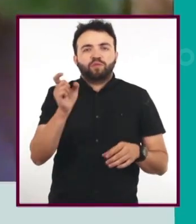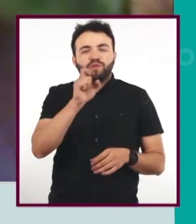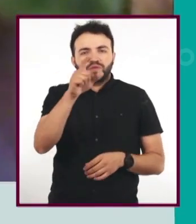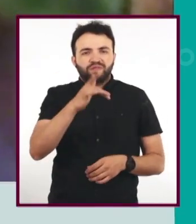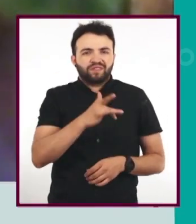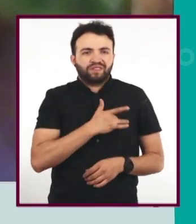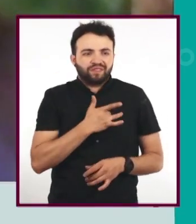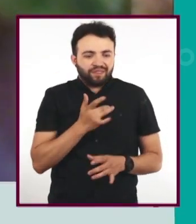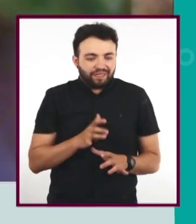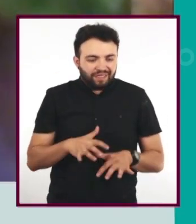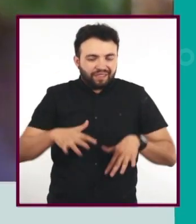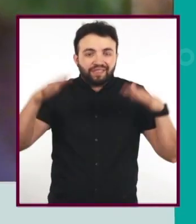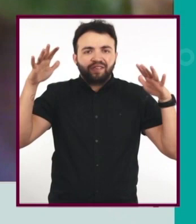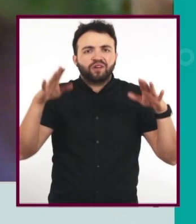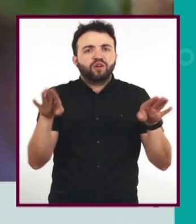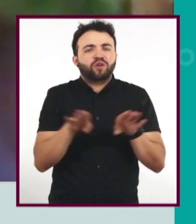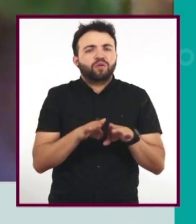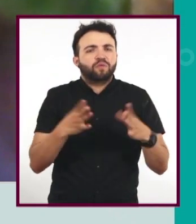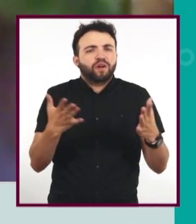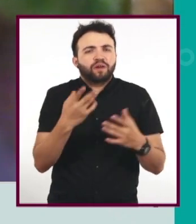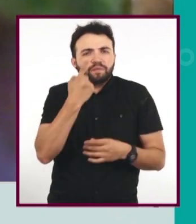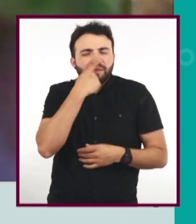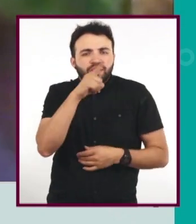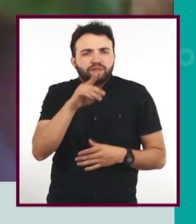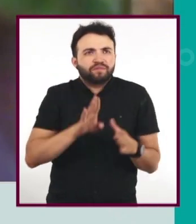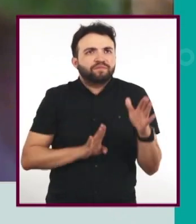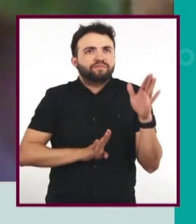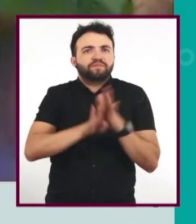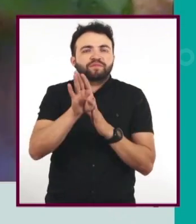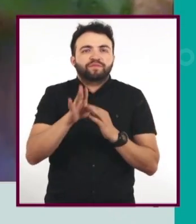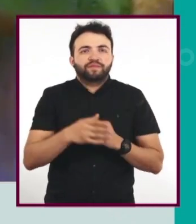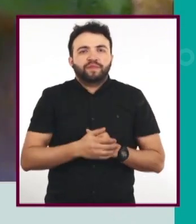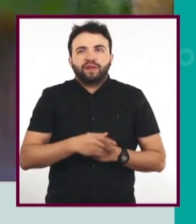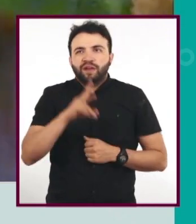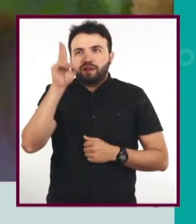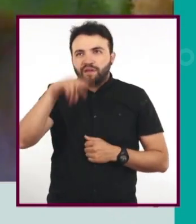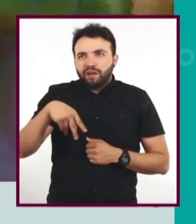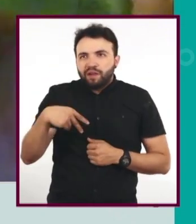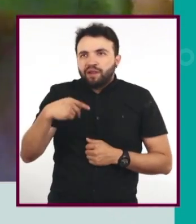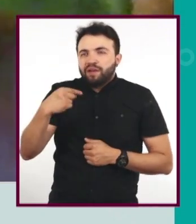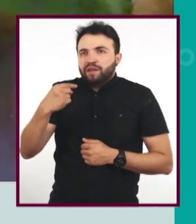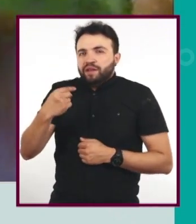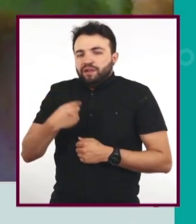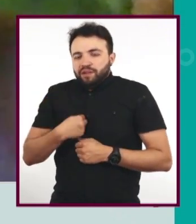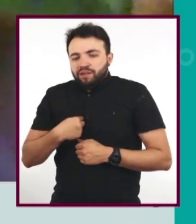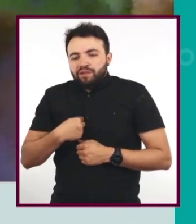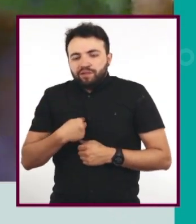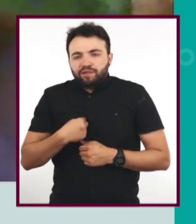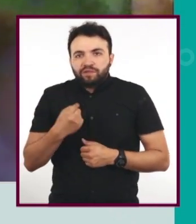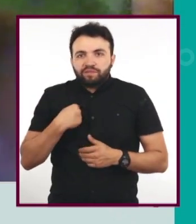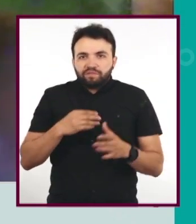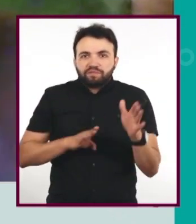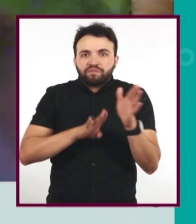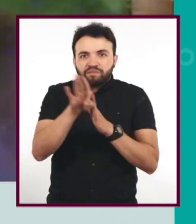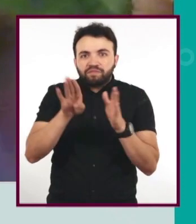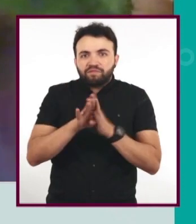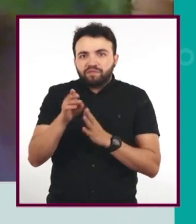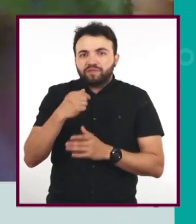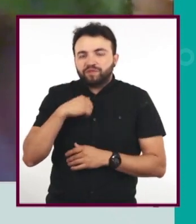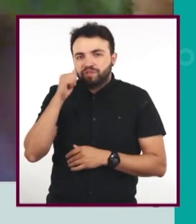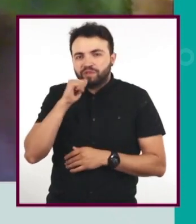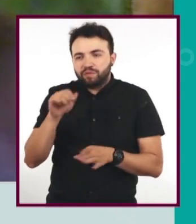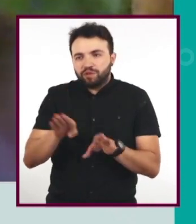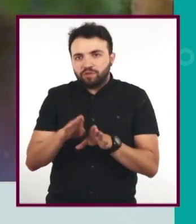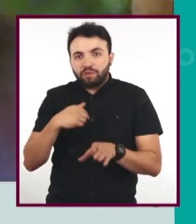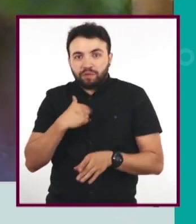Veo toda la trayectoria que he recorrido y todos los obstáculos que he pasado. Creo que sin duda alguna son de las cosas que más me gusta recordar